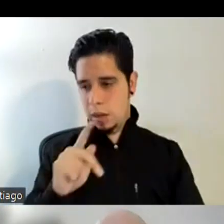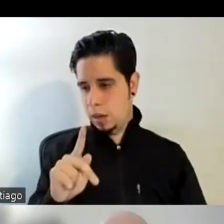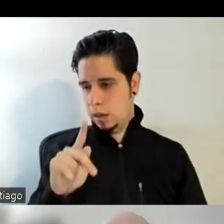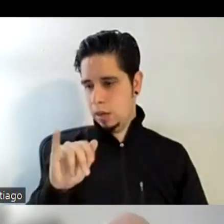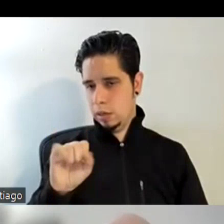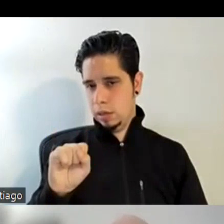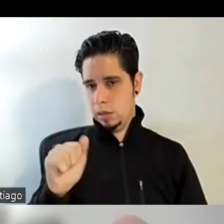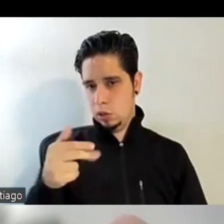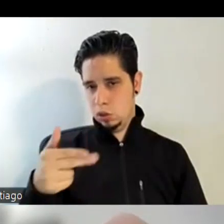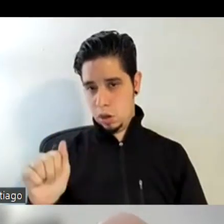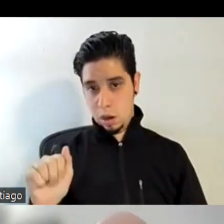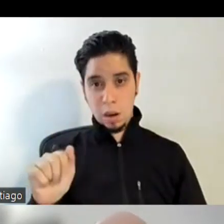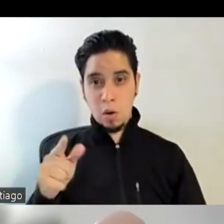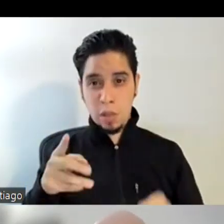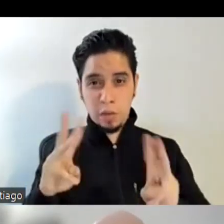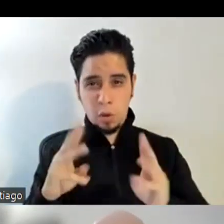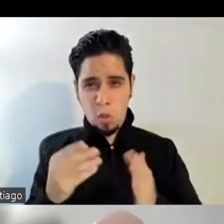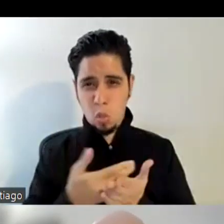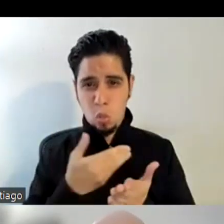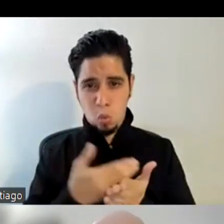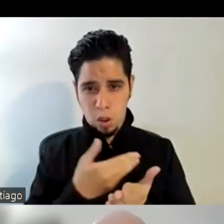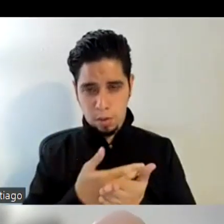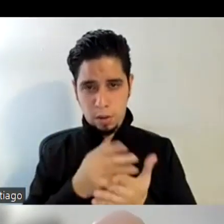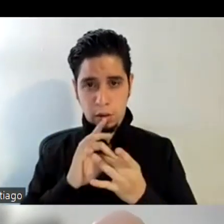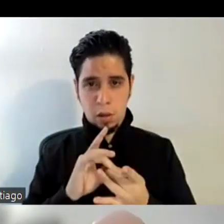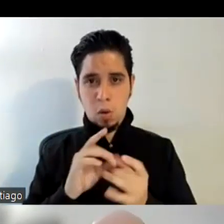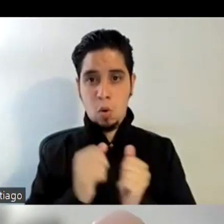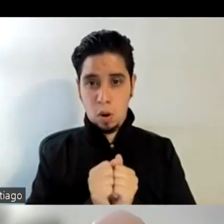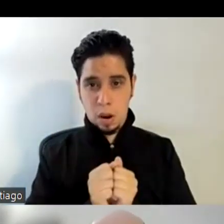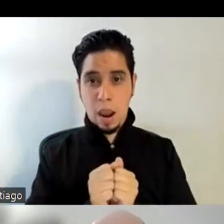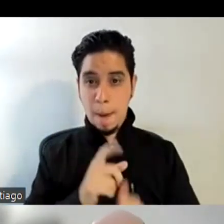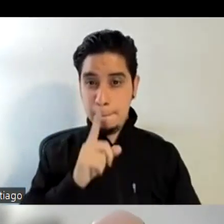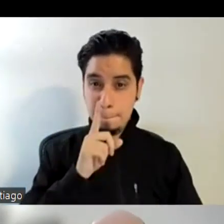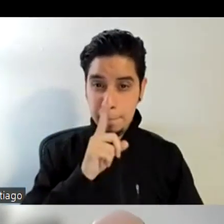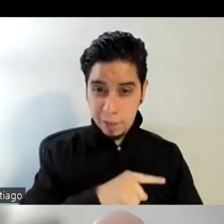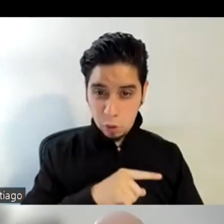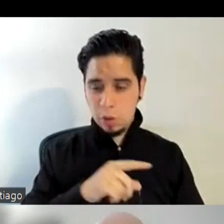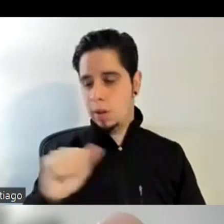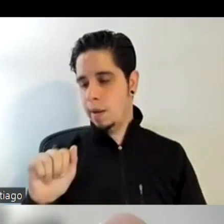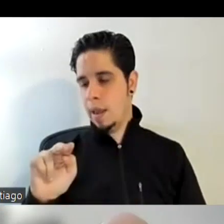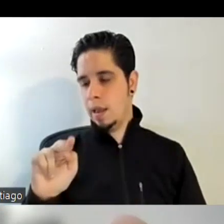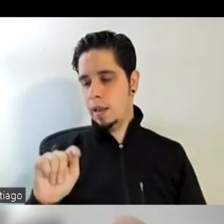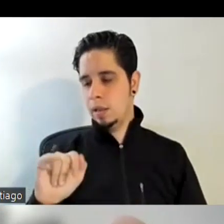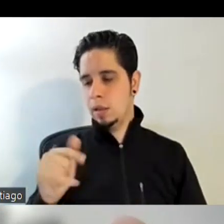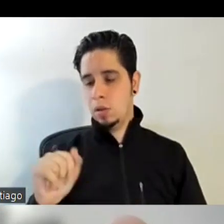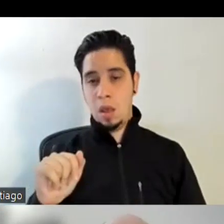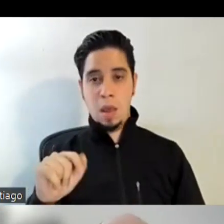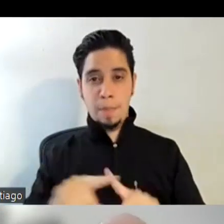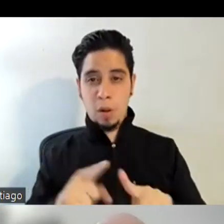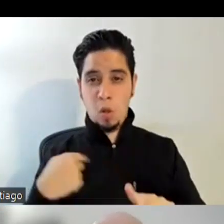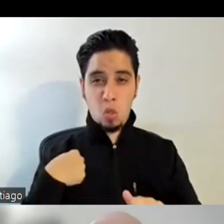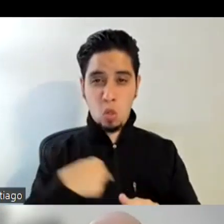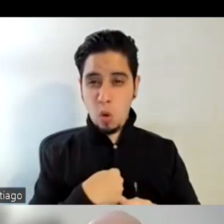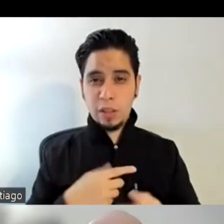una versión nueva, libre de Antígona, del mito. Partiendo del mito, pero haciendo nuestra propia versión. Ok, ¿esa versión